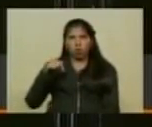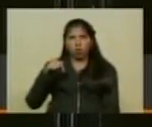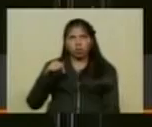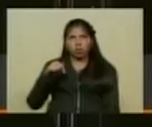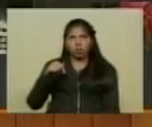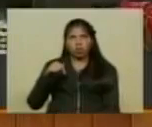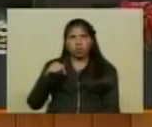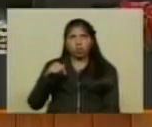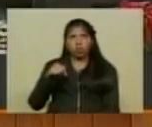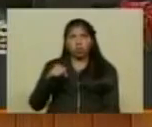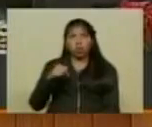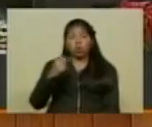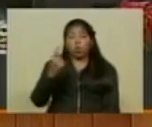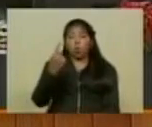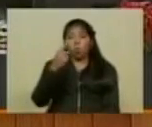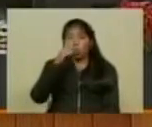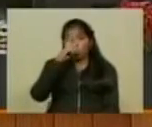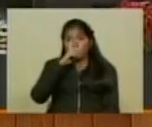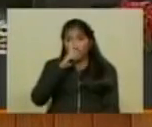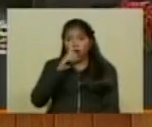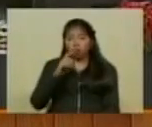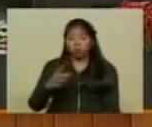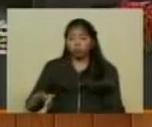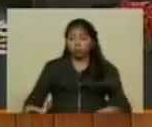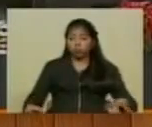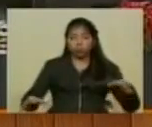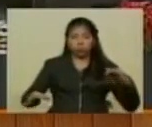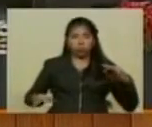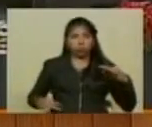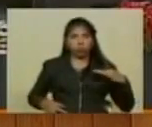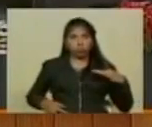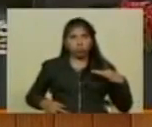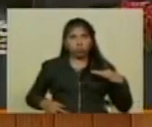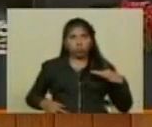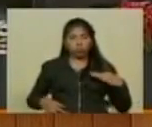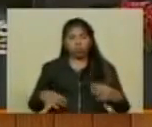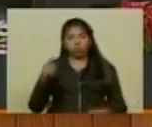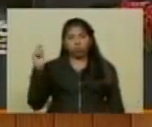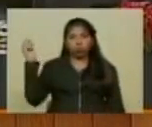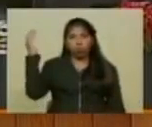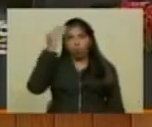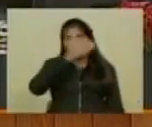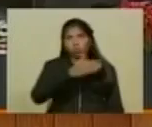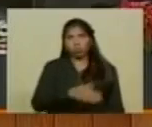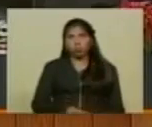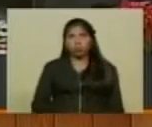el primer año de la elección del presidente Donald Trump con los métodos de los Estados Unidos.